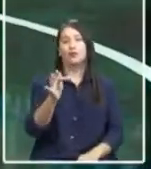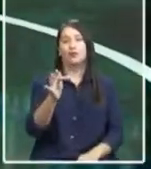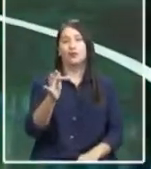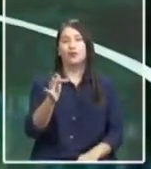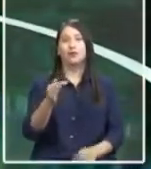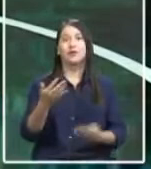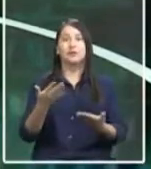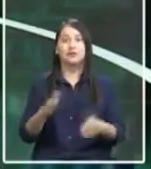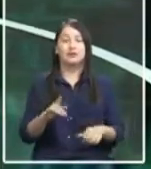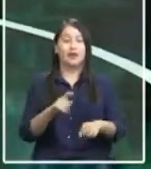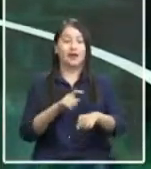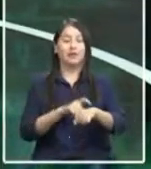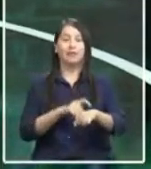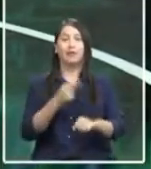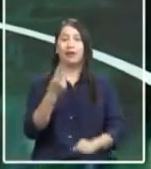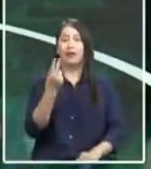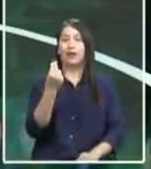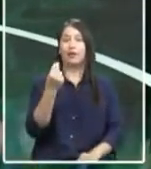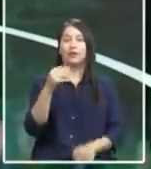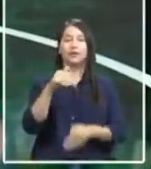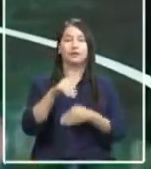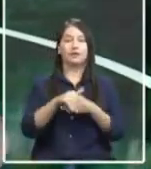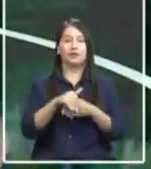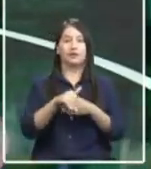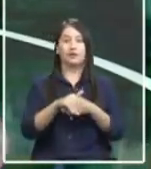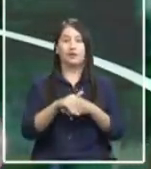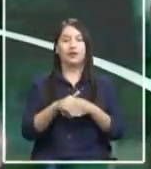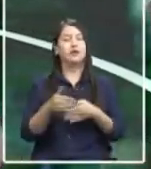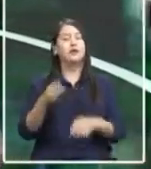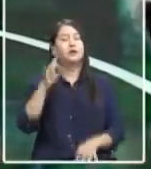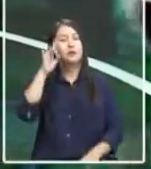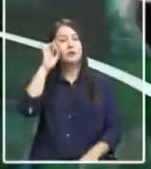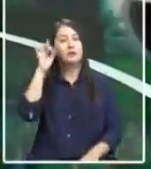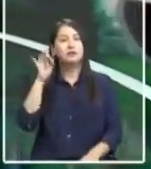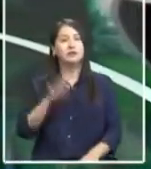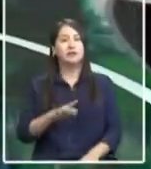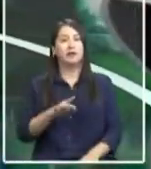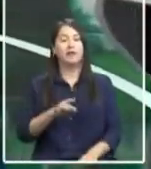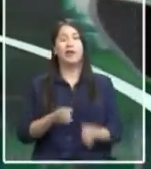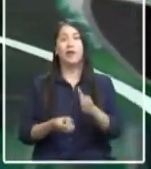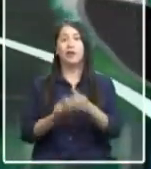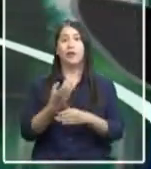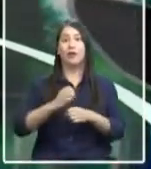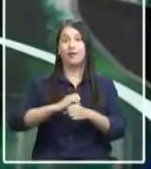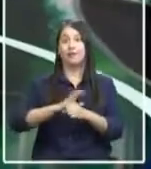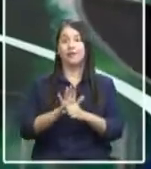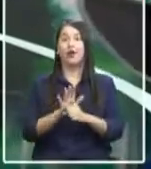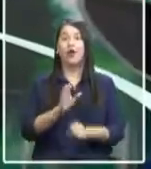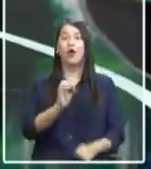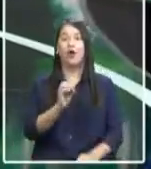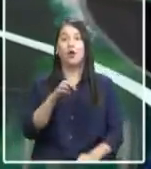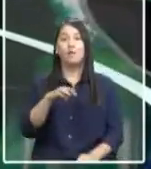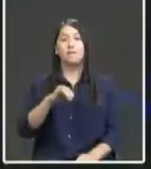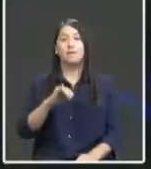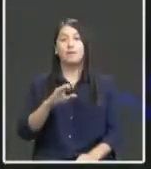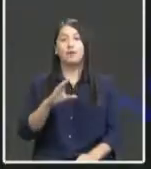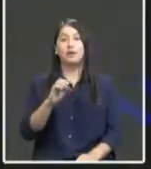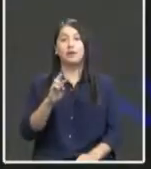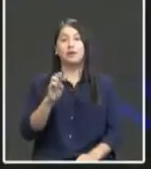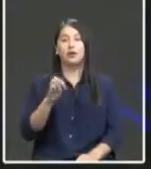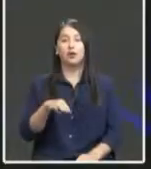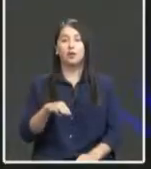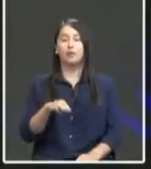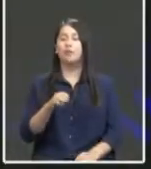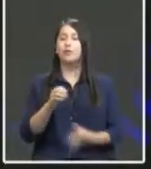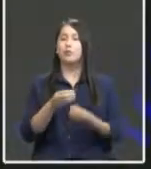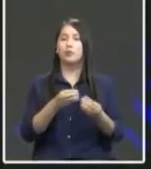es cerca del mediodía. Y como ya saben, la nueva variante Omicron está generando varios problemas en nuestro